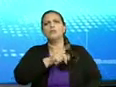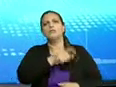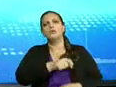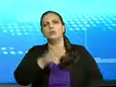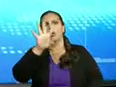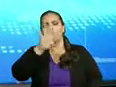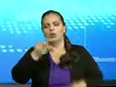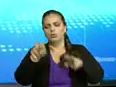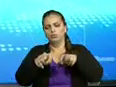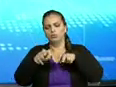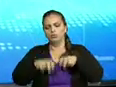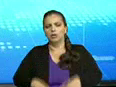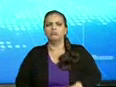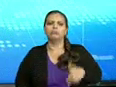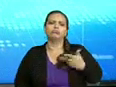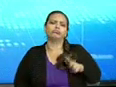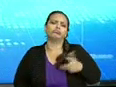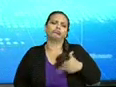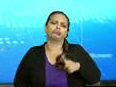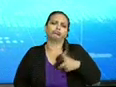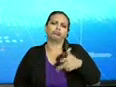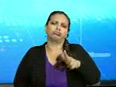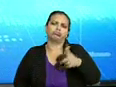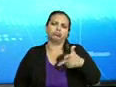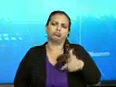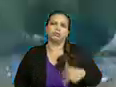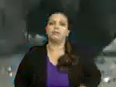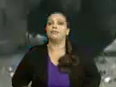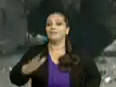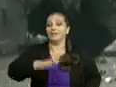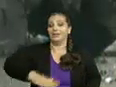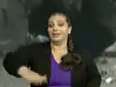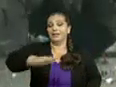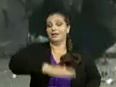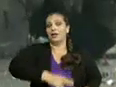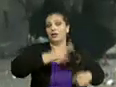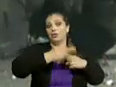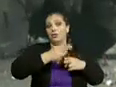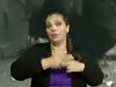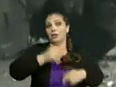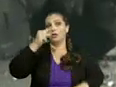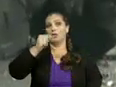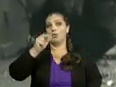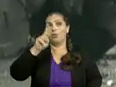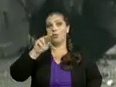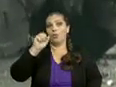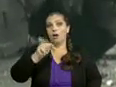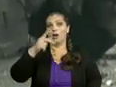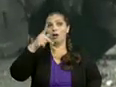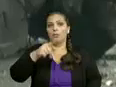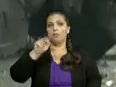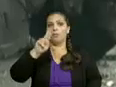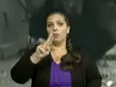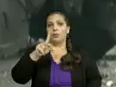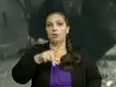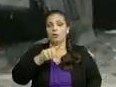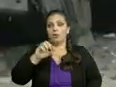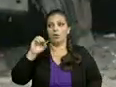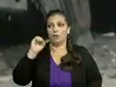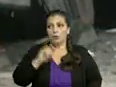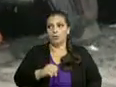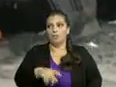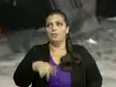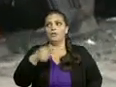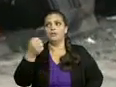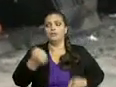altura de Guápulo. Tenemos los detalles. Todo pasó cerca del mediodía. En este vehículo